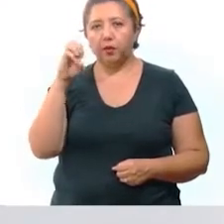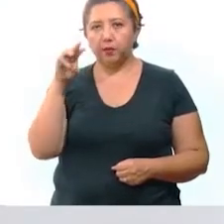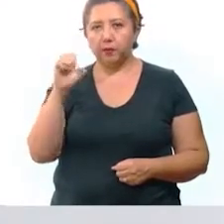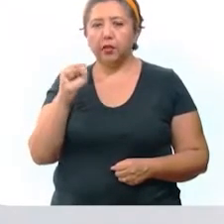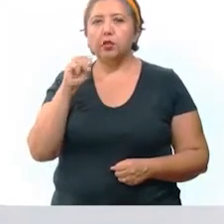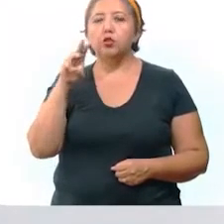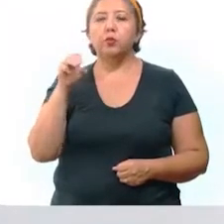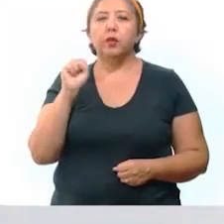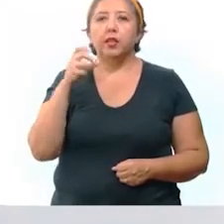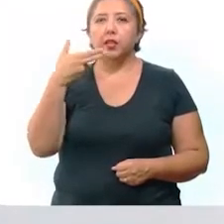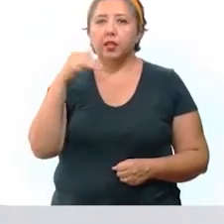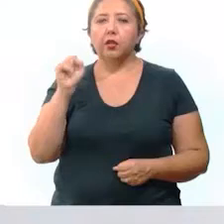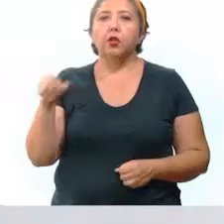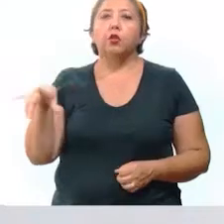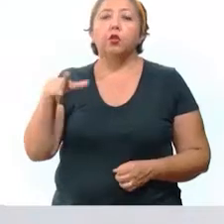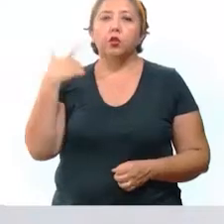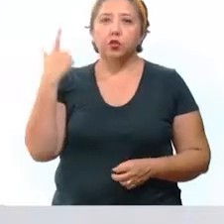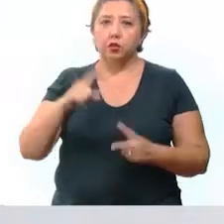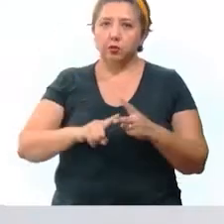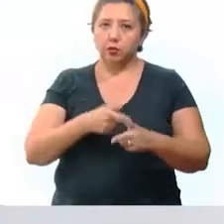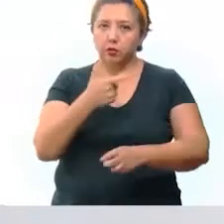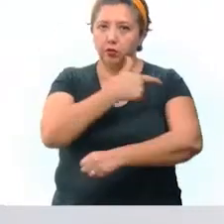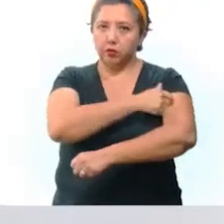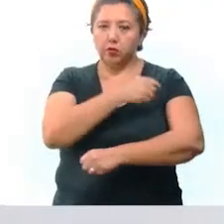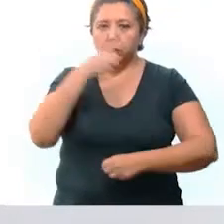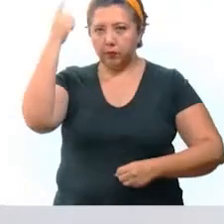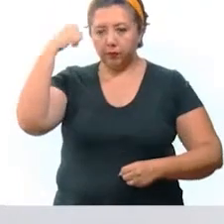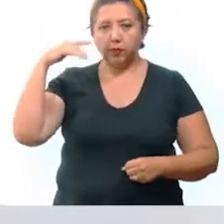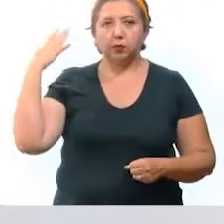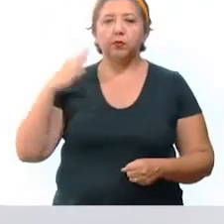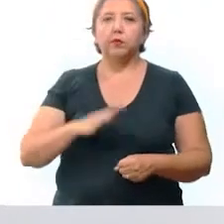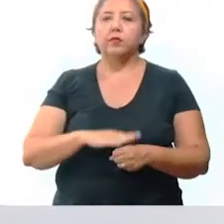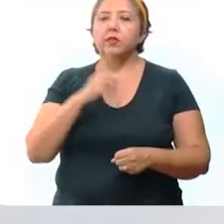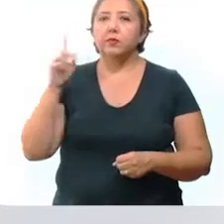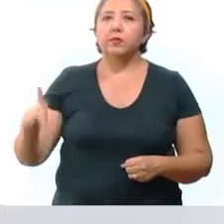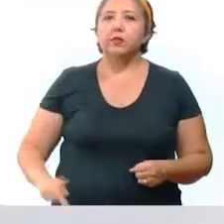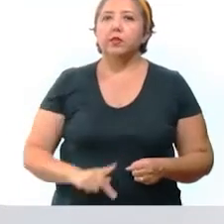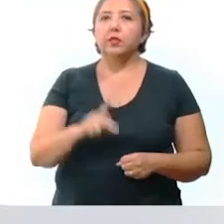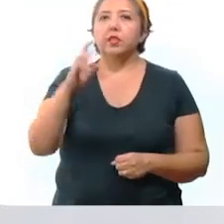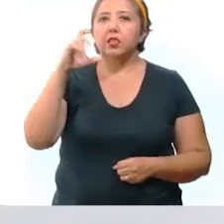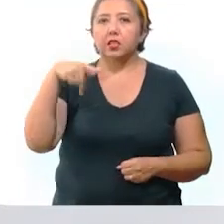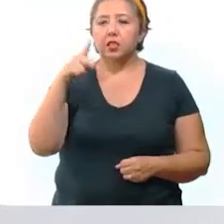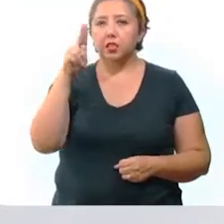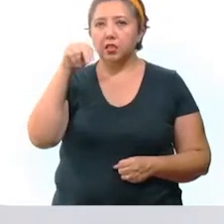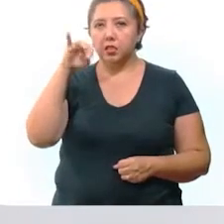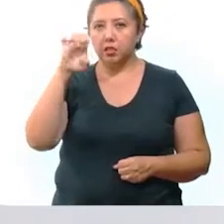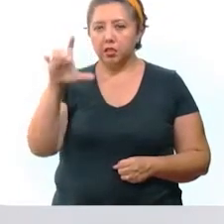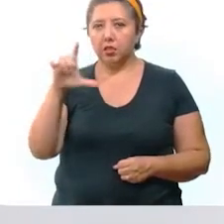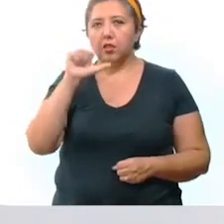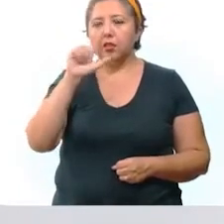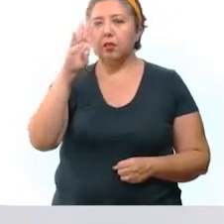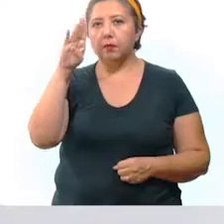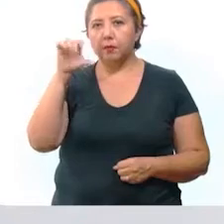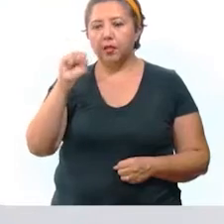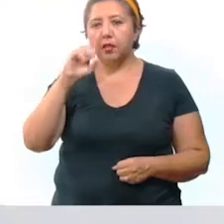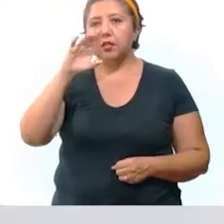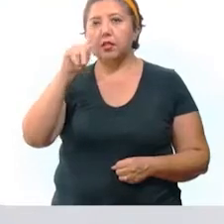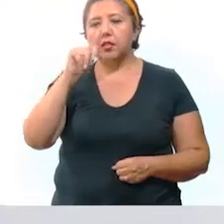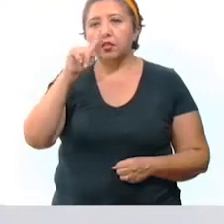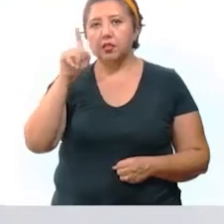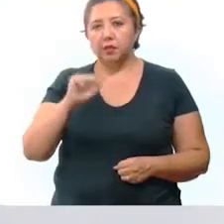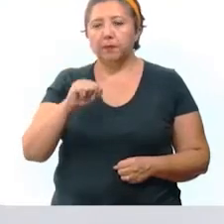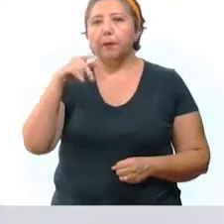Hidalgo. El lunes 12 comenzó la aplicación de vacunas para adultos mayores en los municipios de Quinchil, Abalá, Cantamayec,